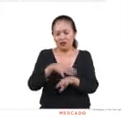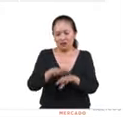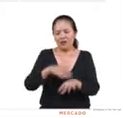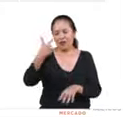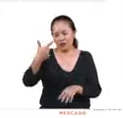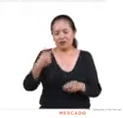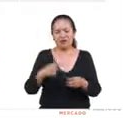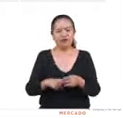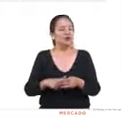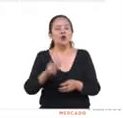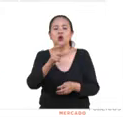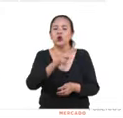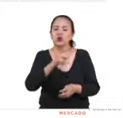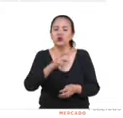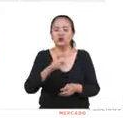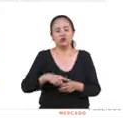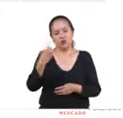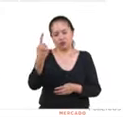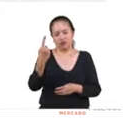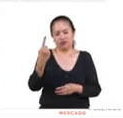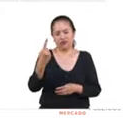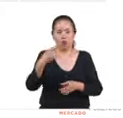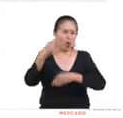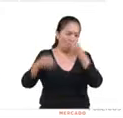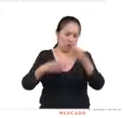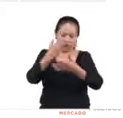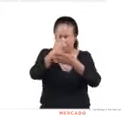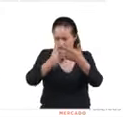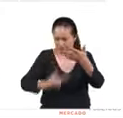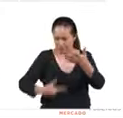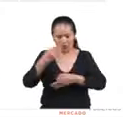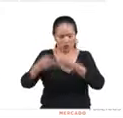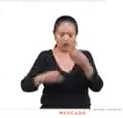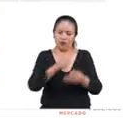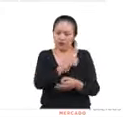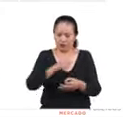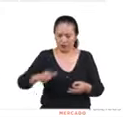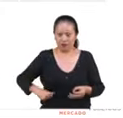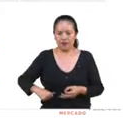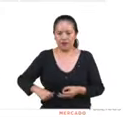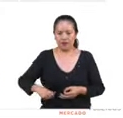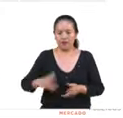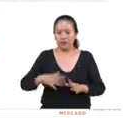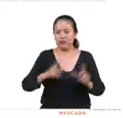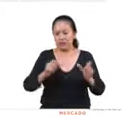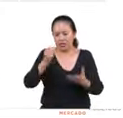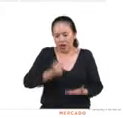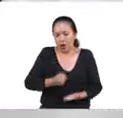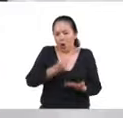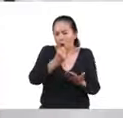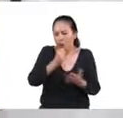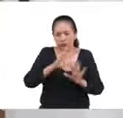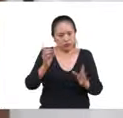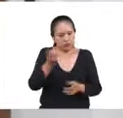Venustiano Carranza 8 y Xochimilco 1. Claro, este presupuesto solamente abarca lo